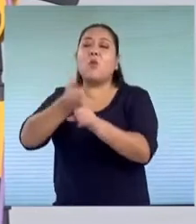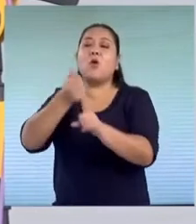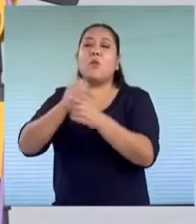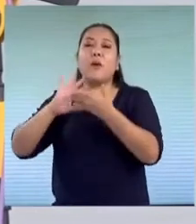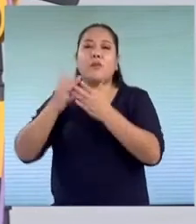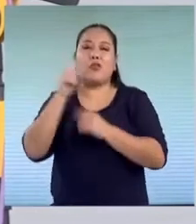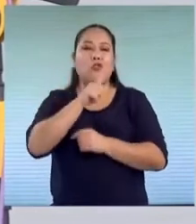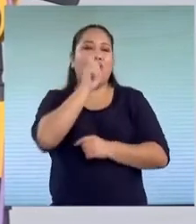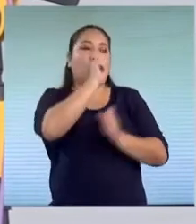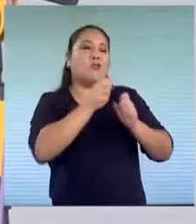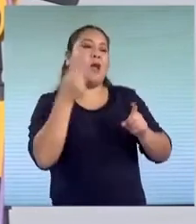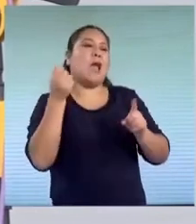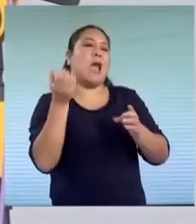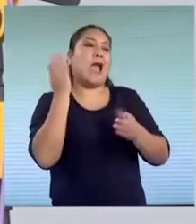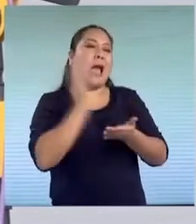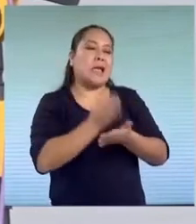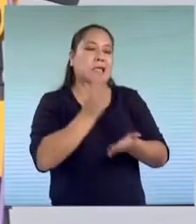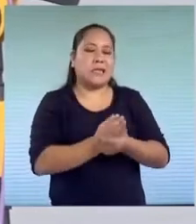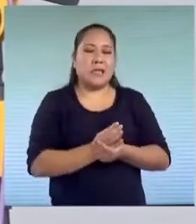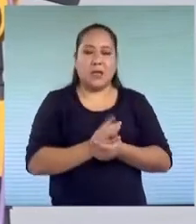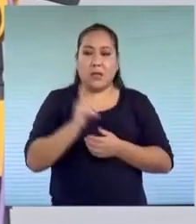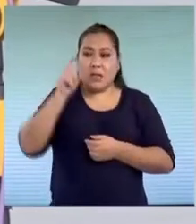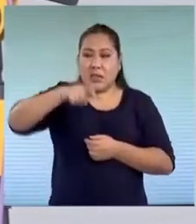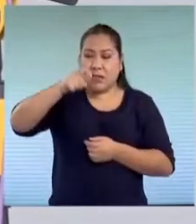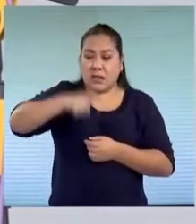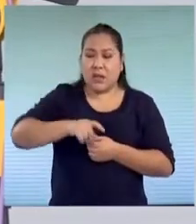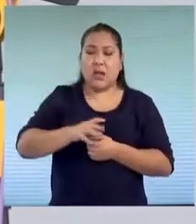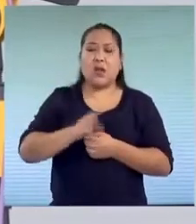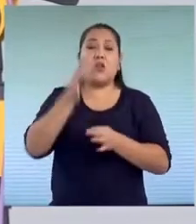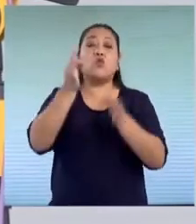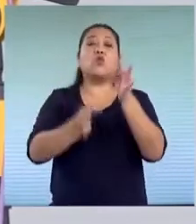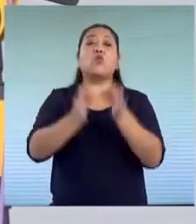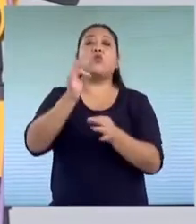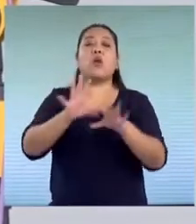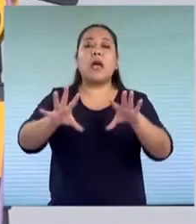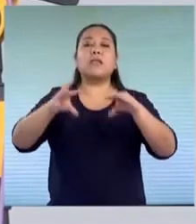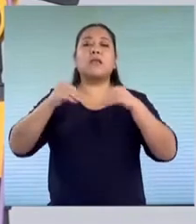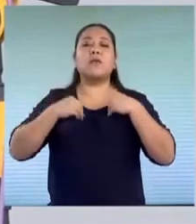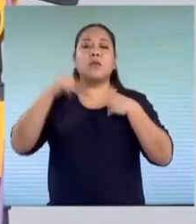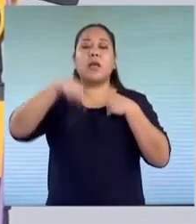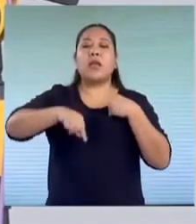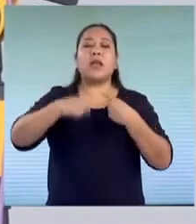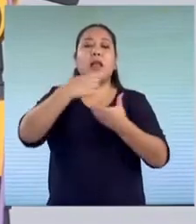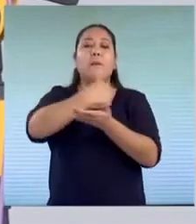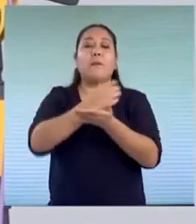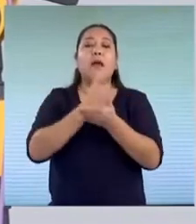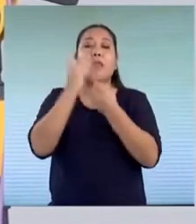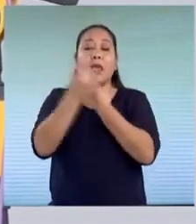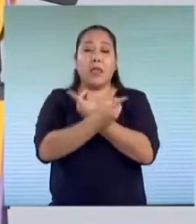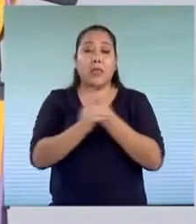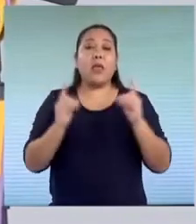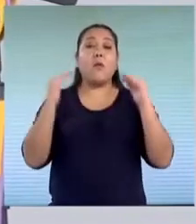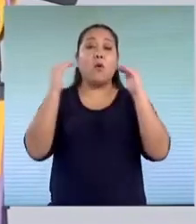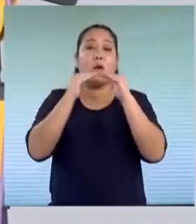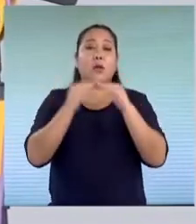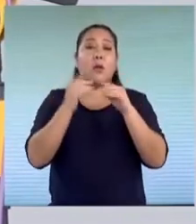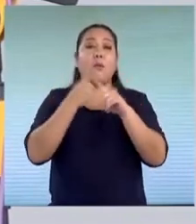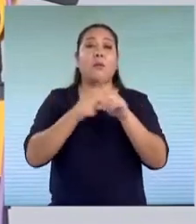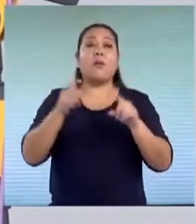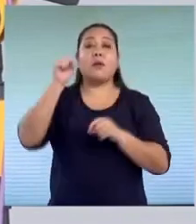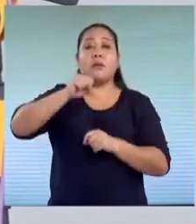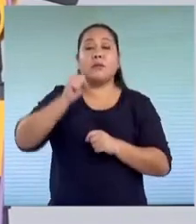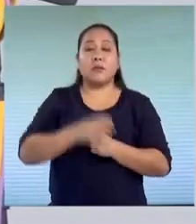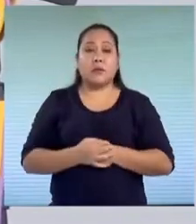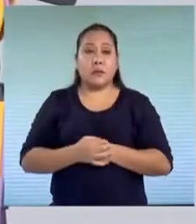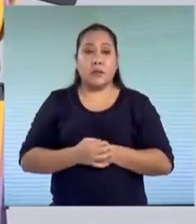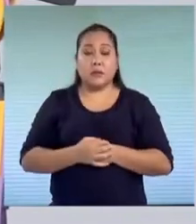importante manifestarles de que es necesario y es justo asumir en el marco democrático. Pero quedan